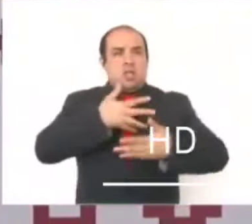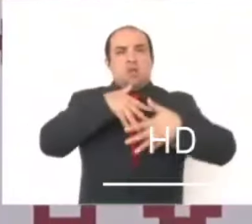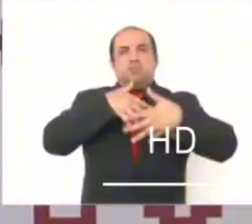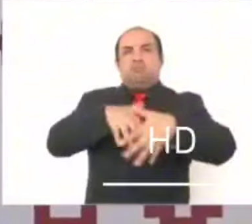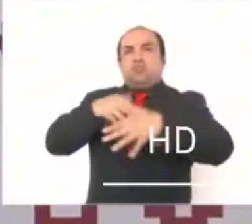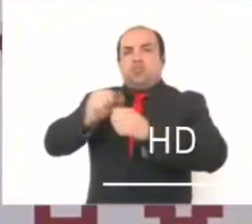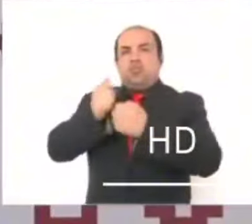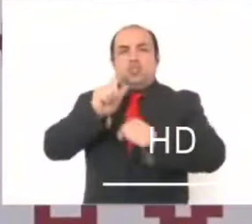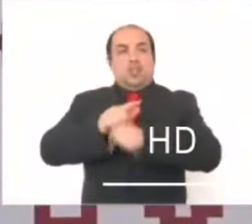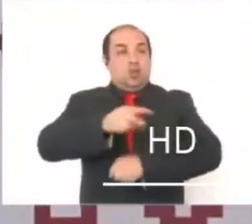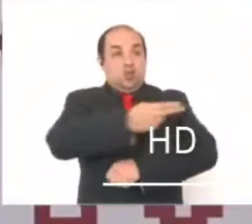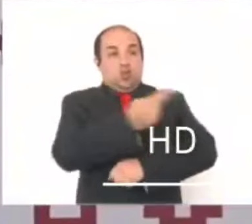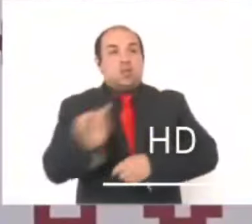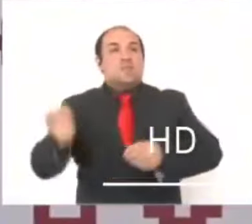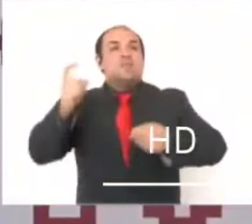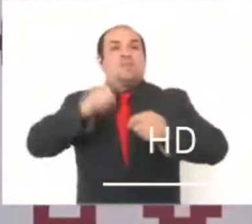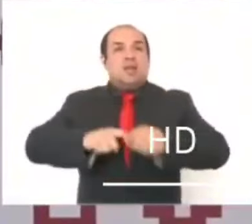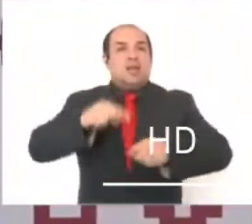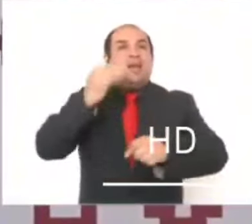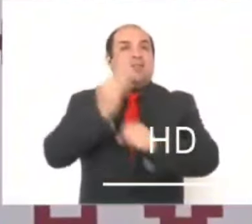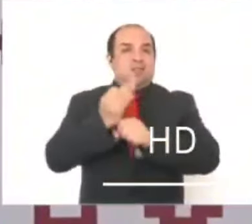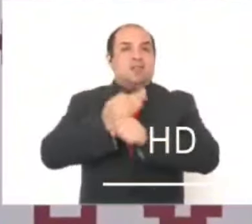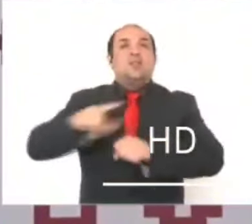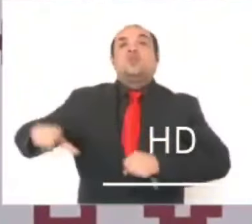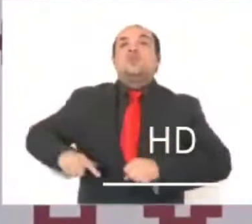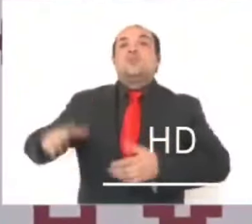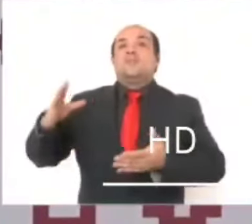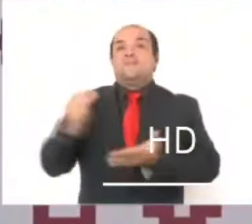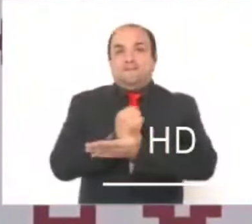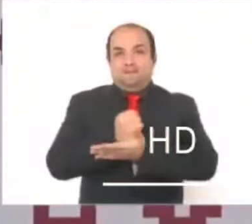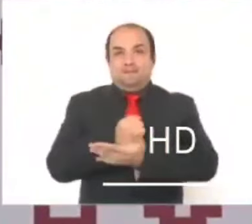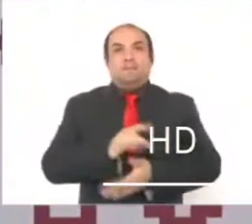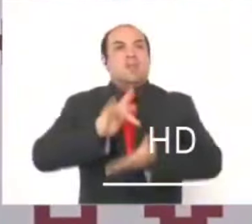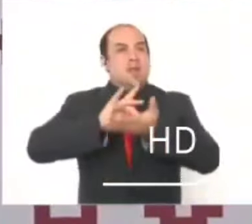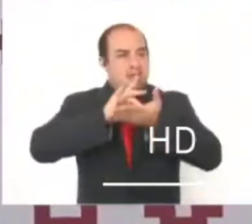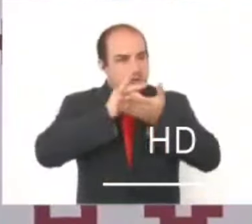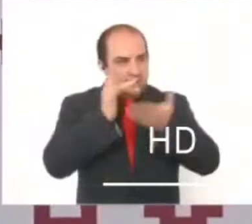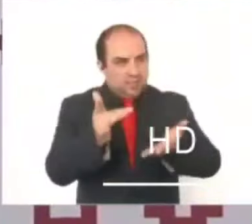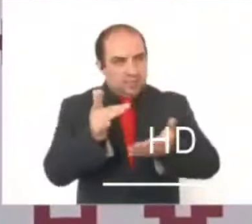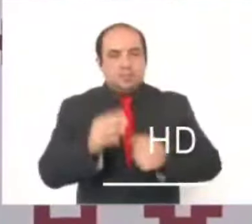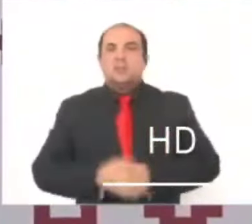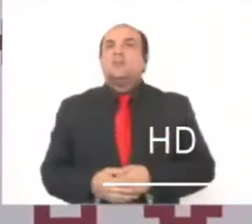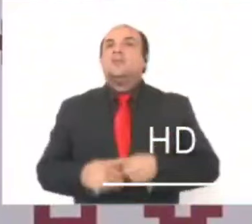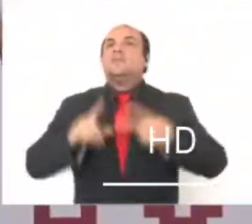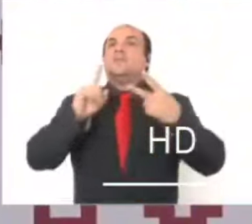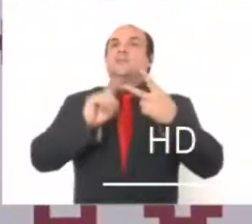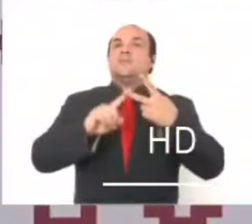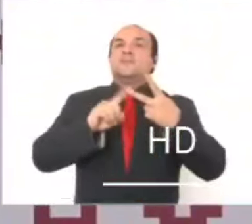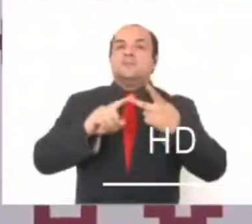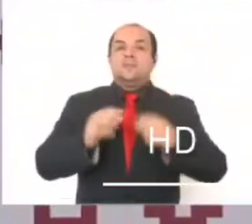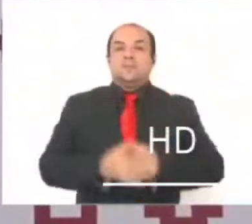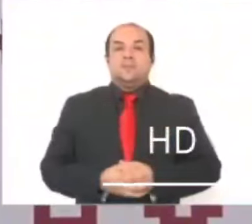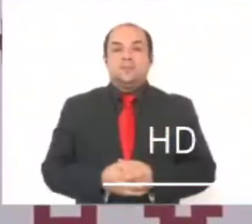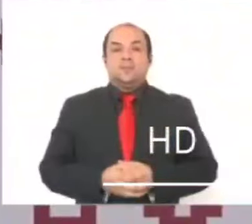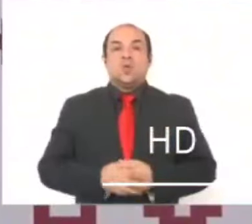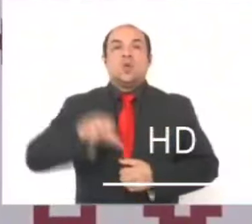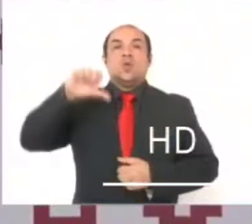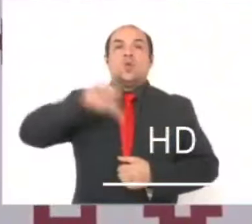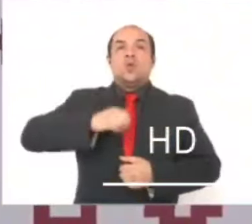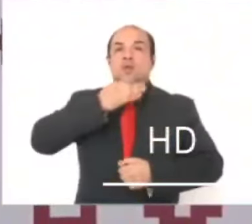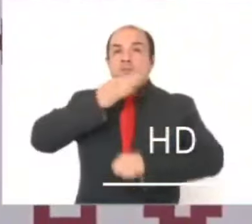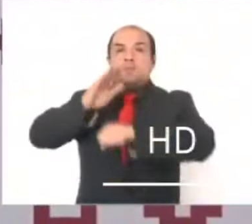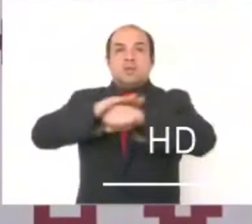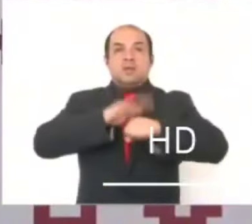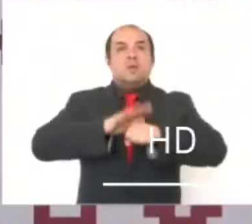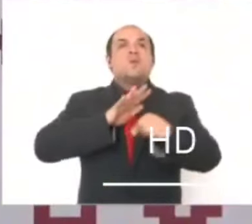sociales, también ustedes son parte de lo que hoy somos como gobierno. Entonces, agradecerles. Dos, hoy vamos a dar a conocer